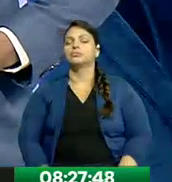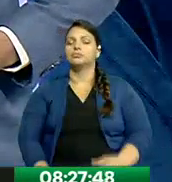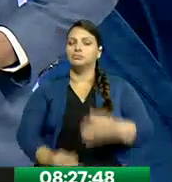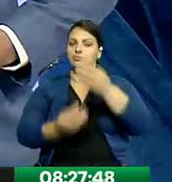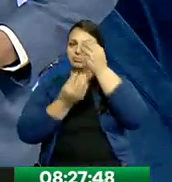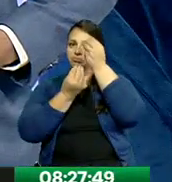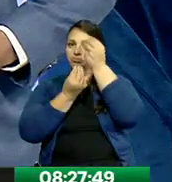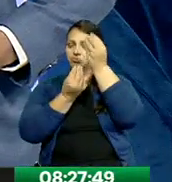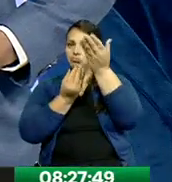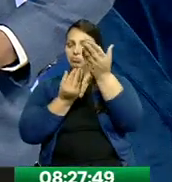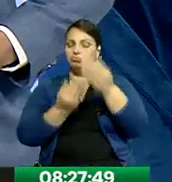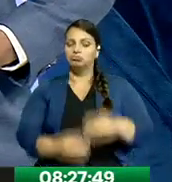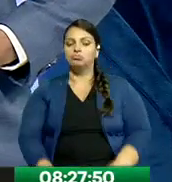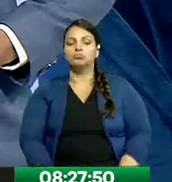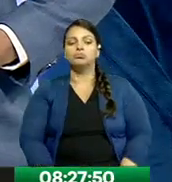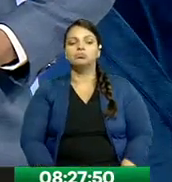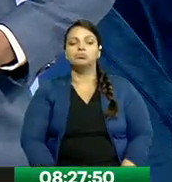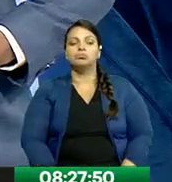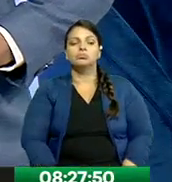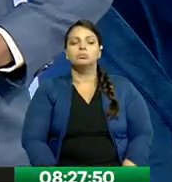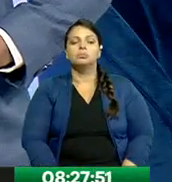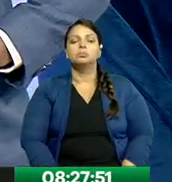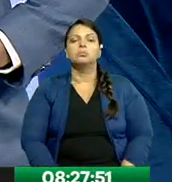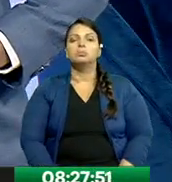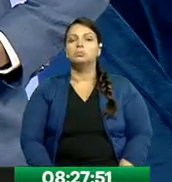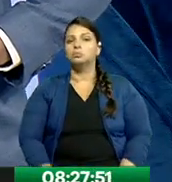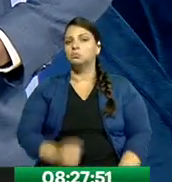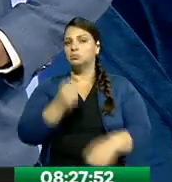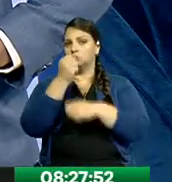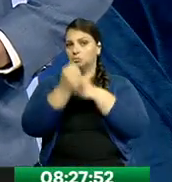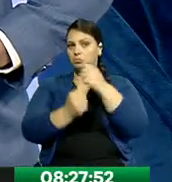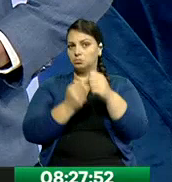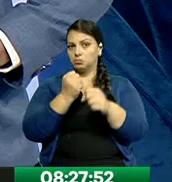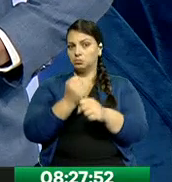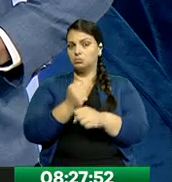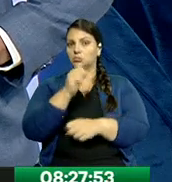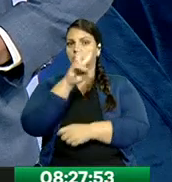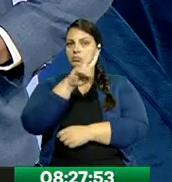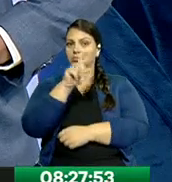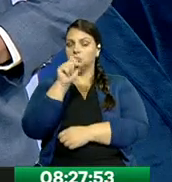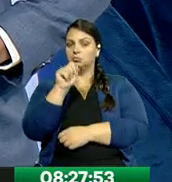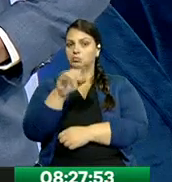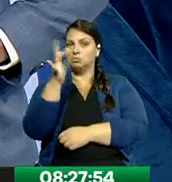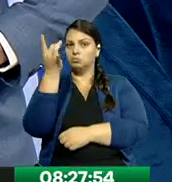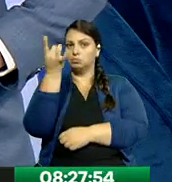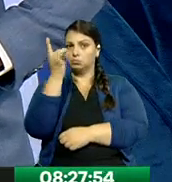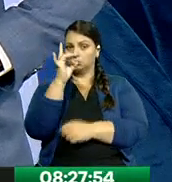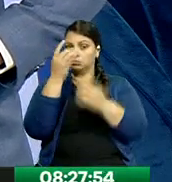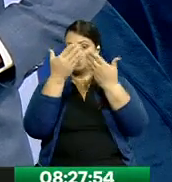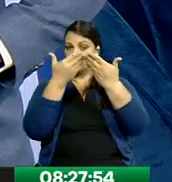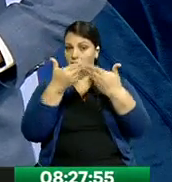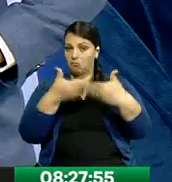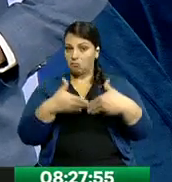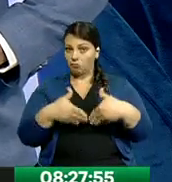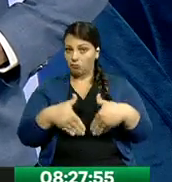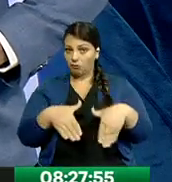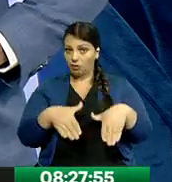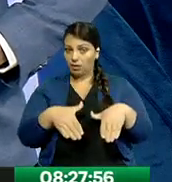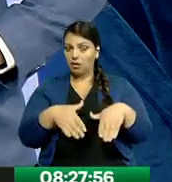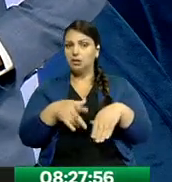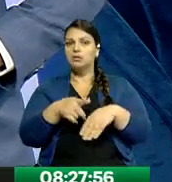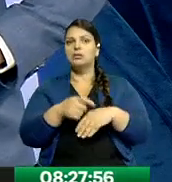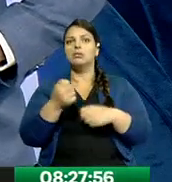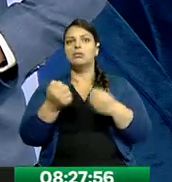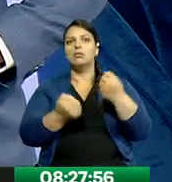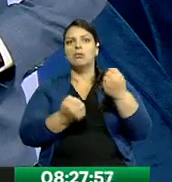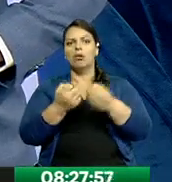que durante el último fin de semana del 2018, varios accidentes de tránsito se registraron en el puerto principal,